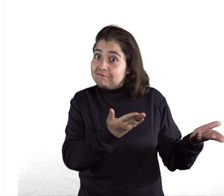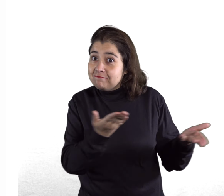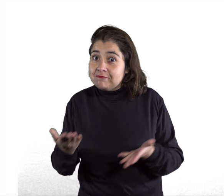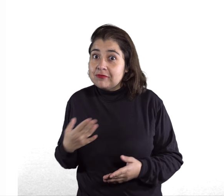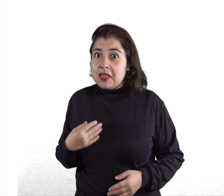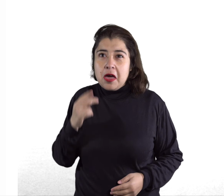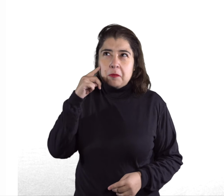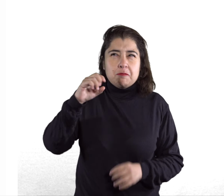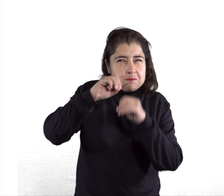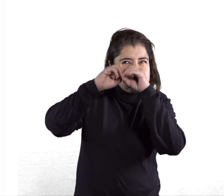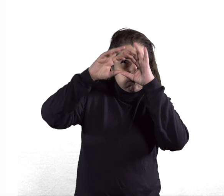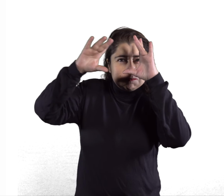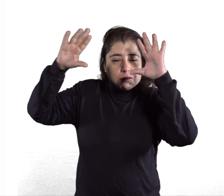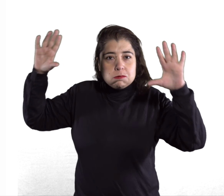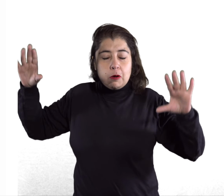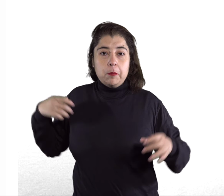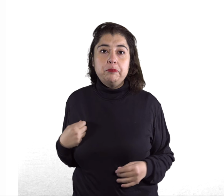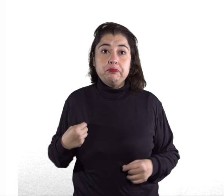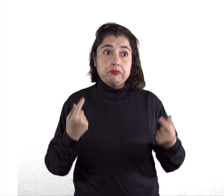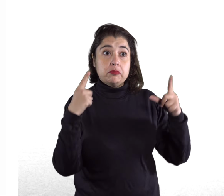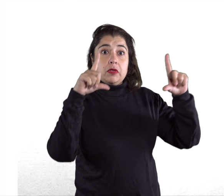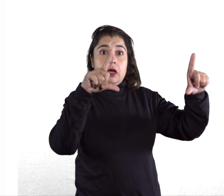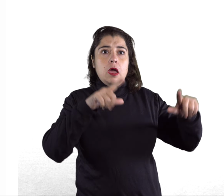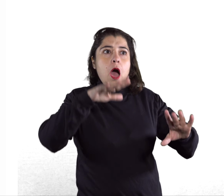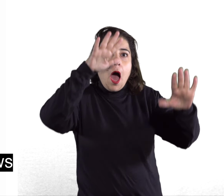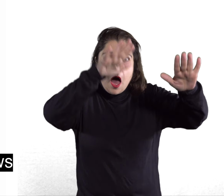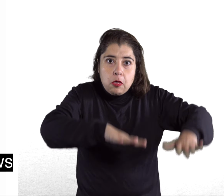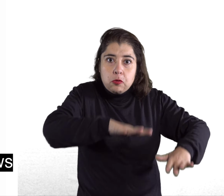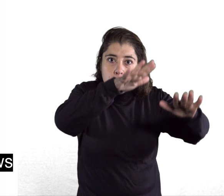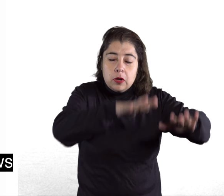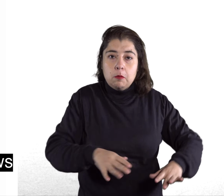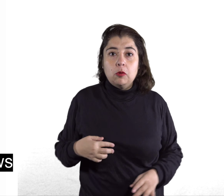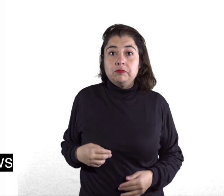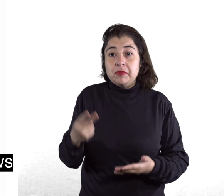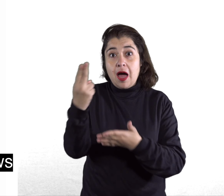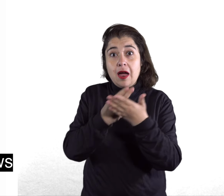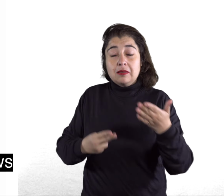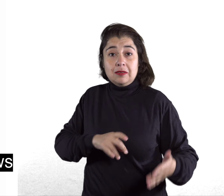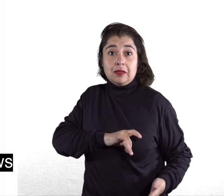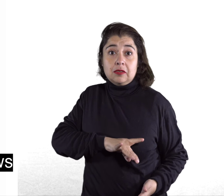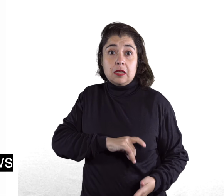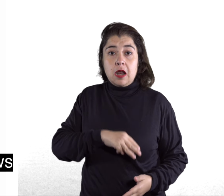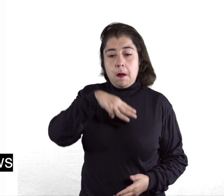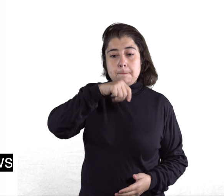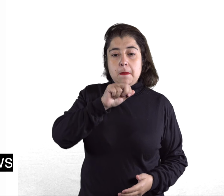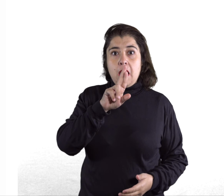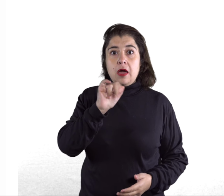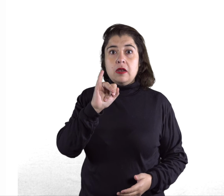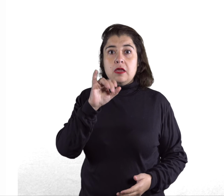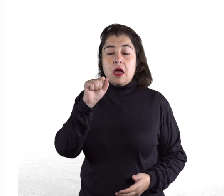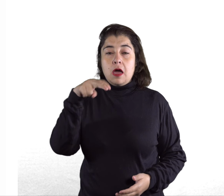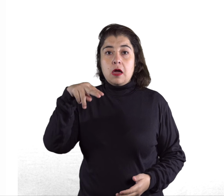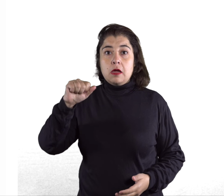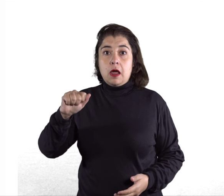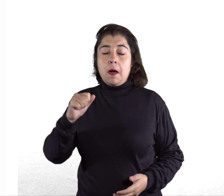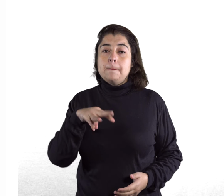a recorrer imaginando la obra Adoremos, de la artista chilena Mariana Mathews.